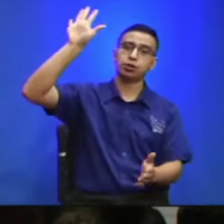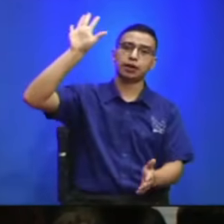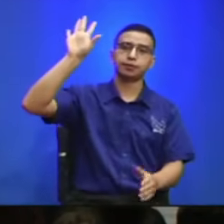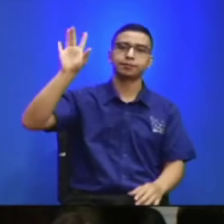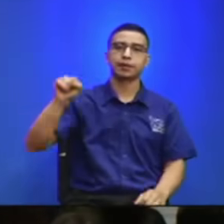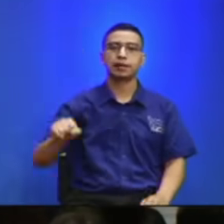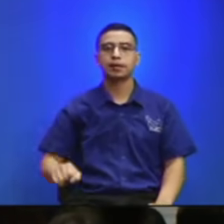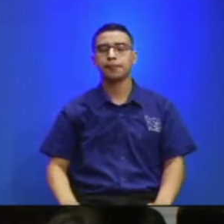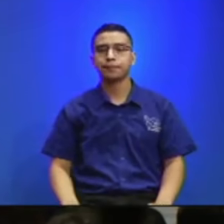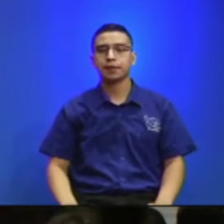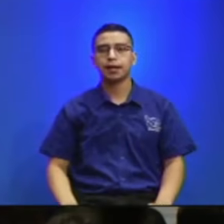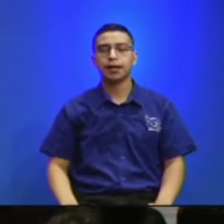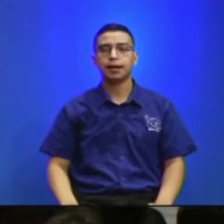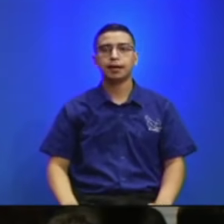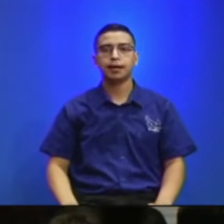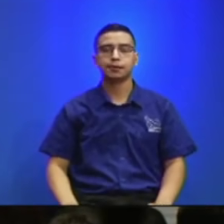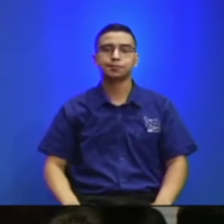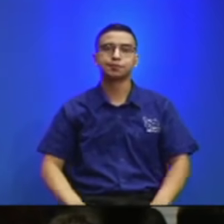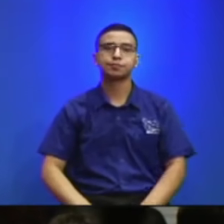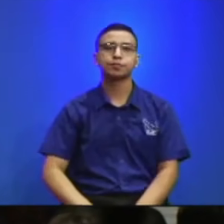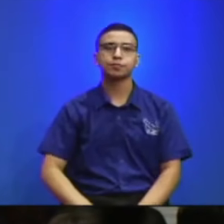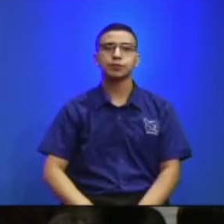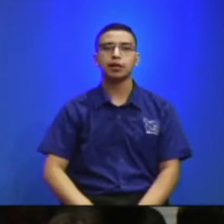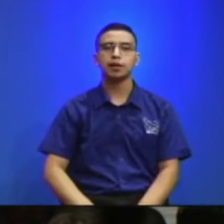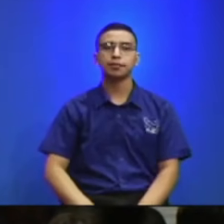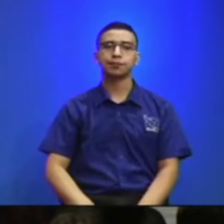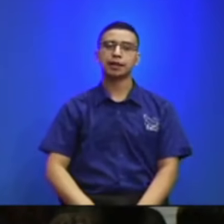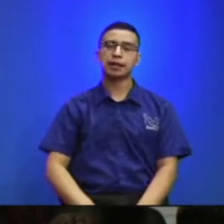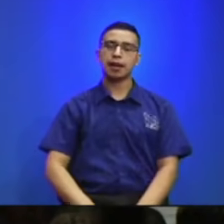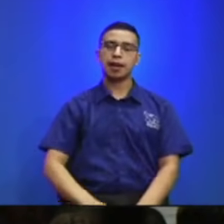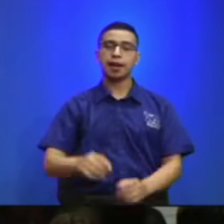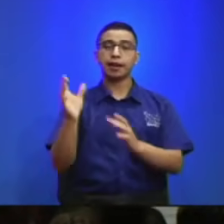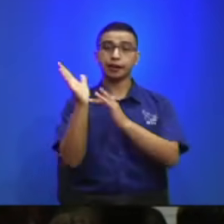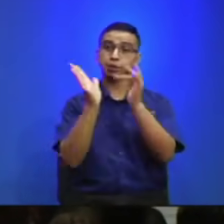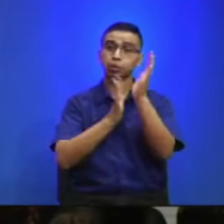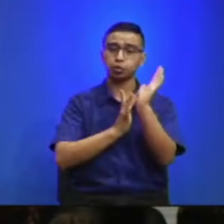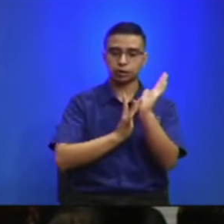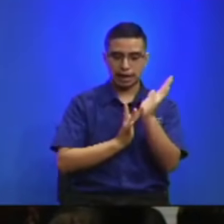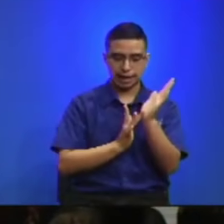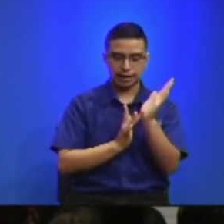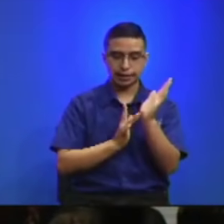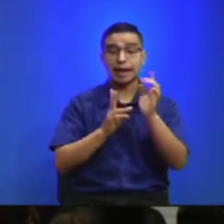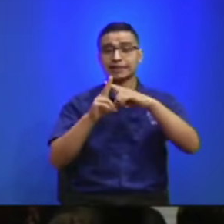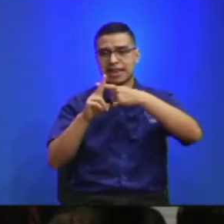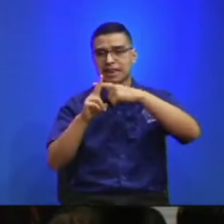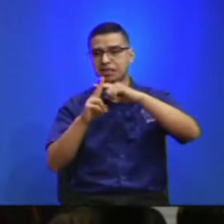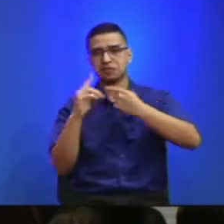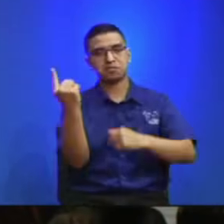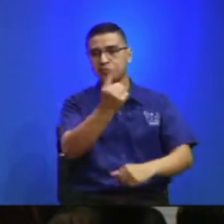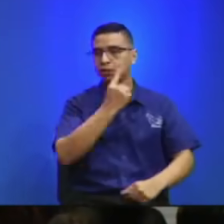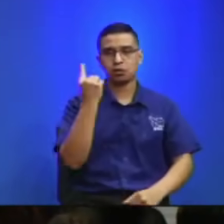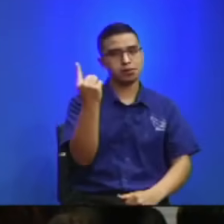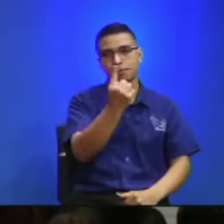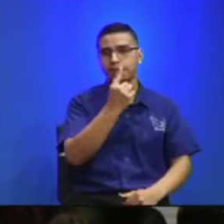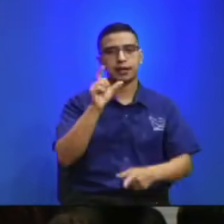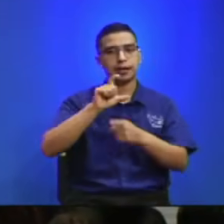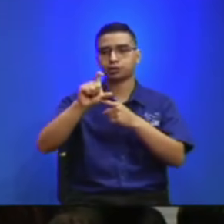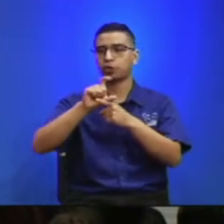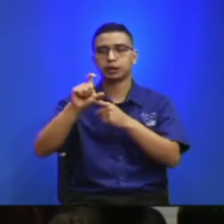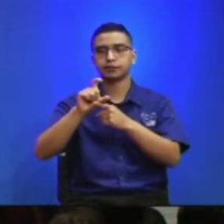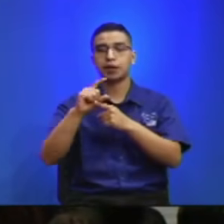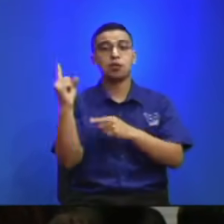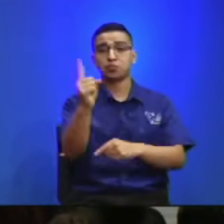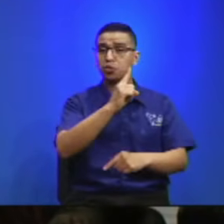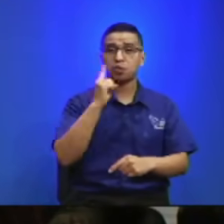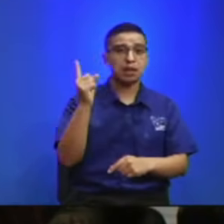eso y fue un motor de todo el de donde se originan las cosas buenas de toda buena